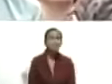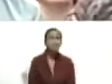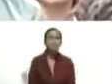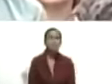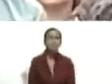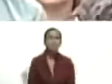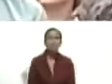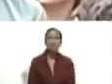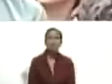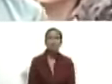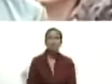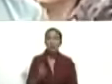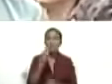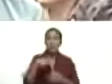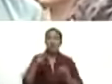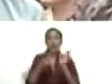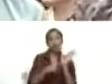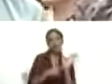para cualquier sorpresa,